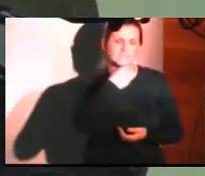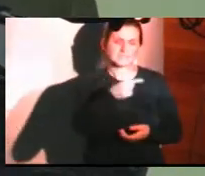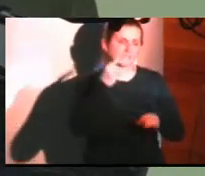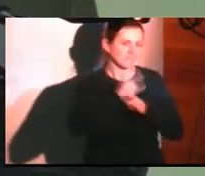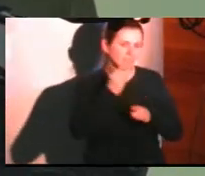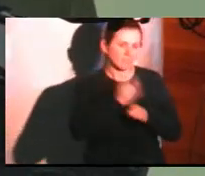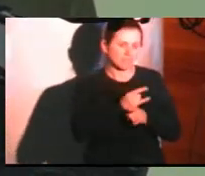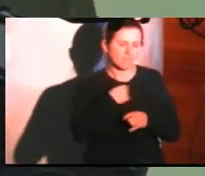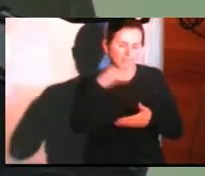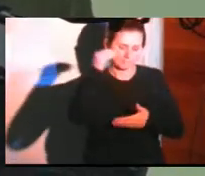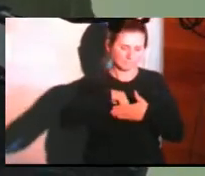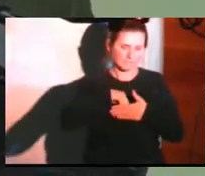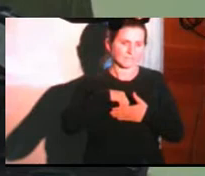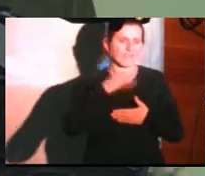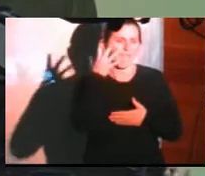y también